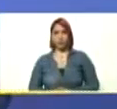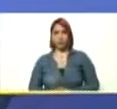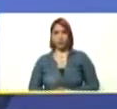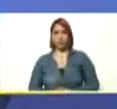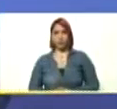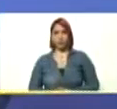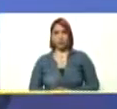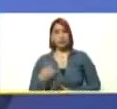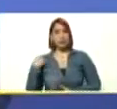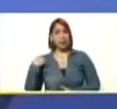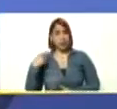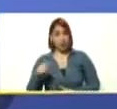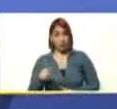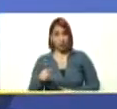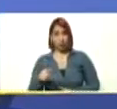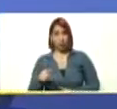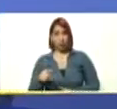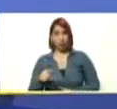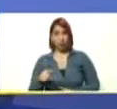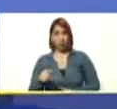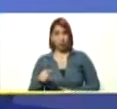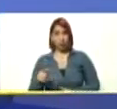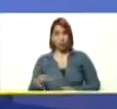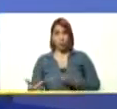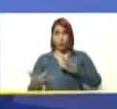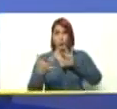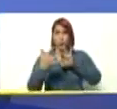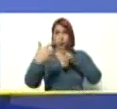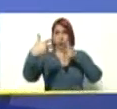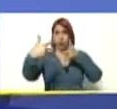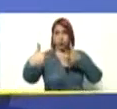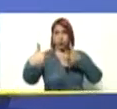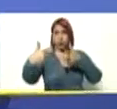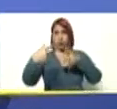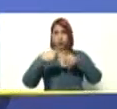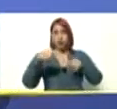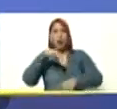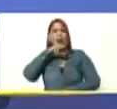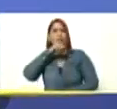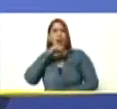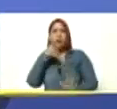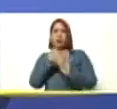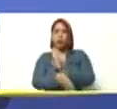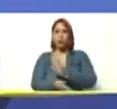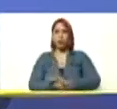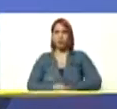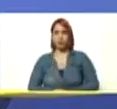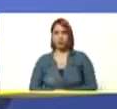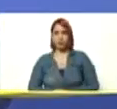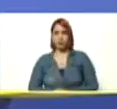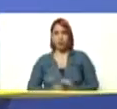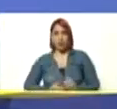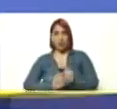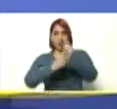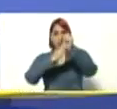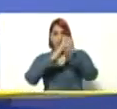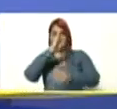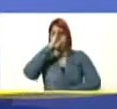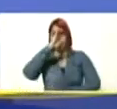Yo tenía que interconectarme en una videoconferencia para hablarle a los líderes de